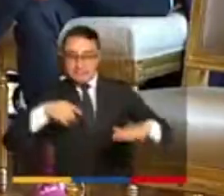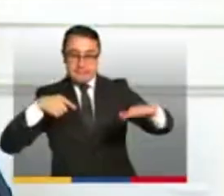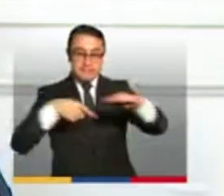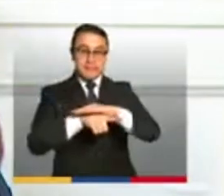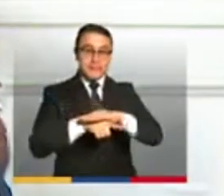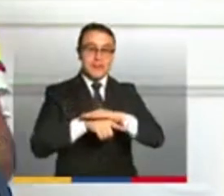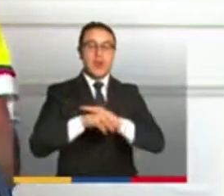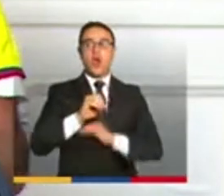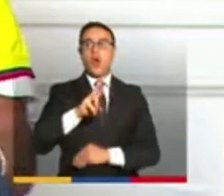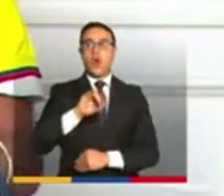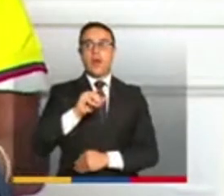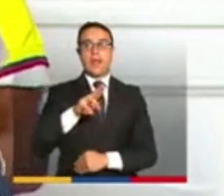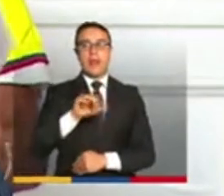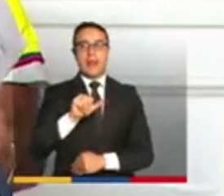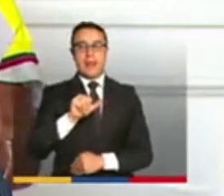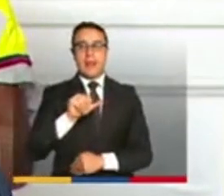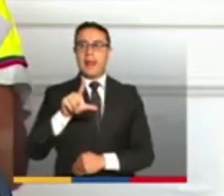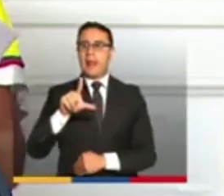Lemel.